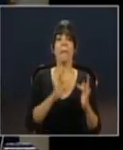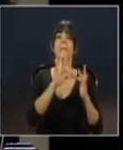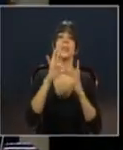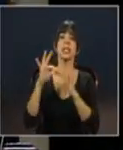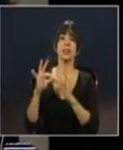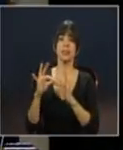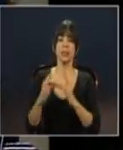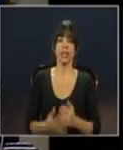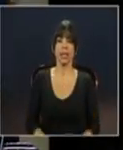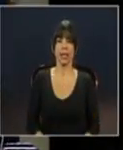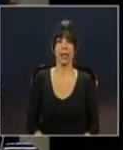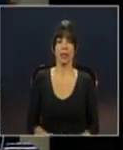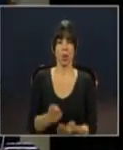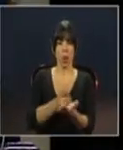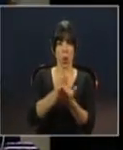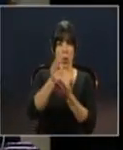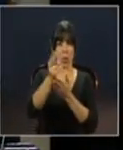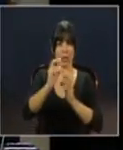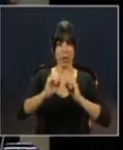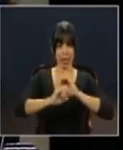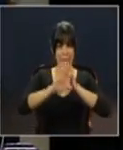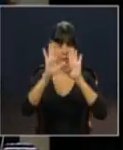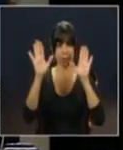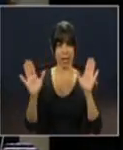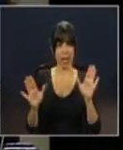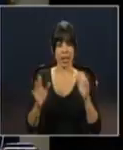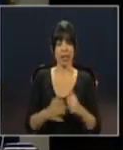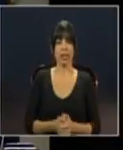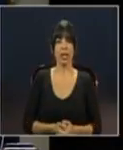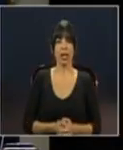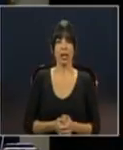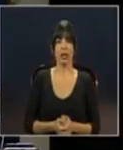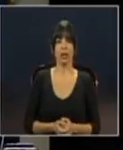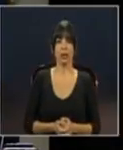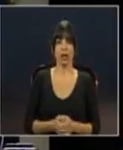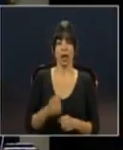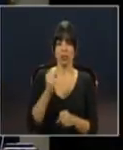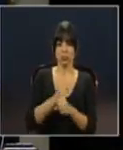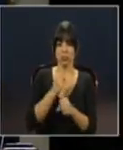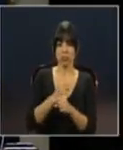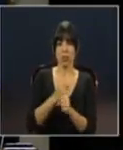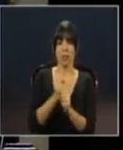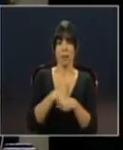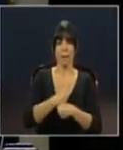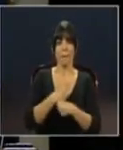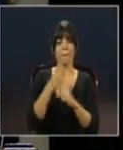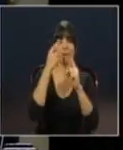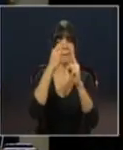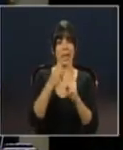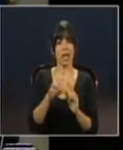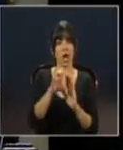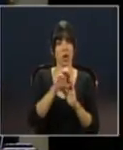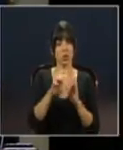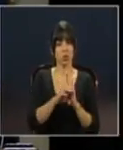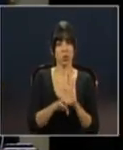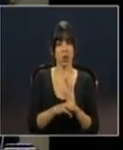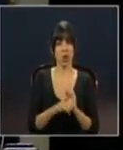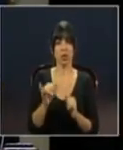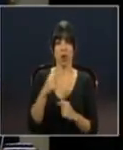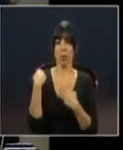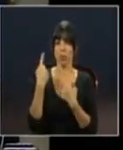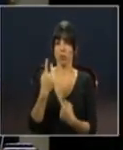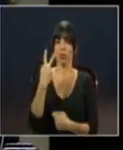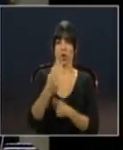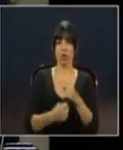todo honesta y transparente en la consecución de sus metas institucionales, como lo hemos sido en estos 2